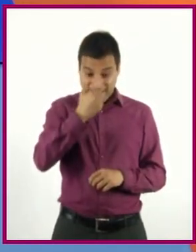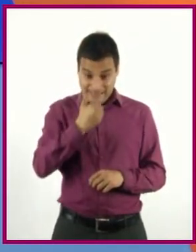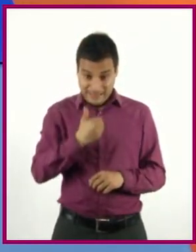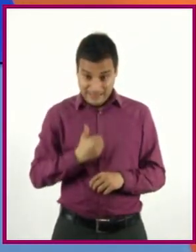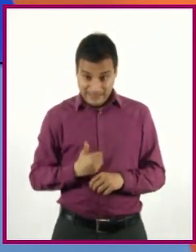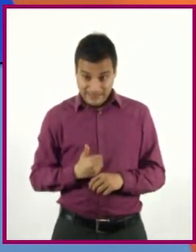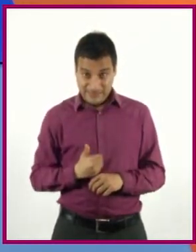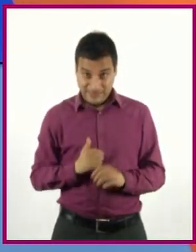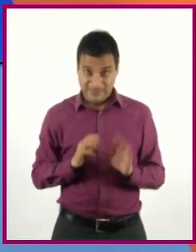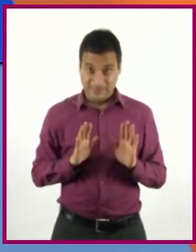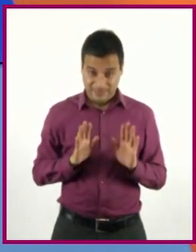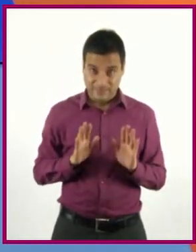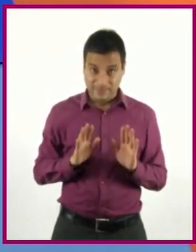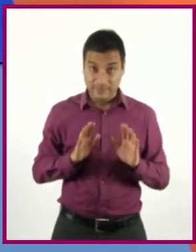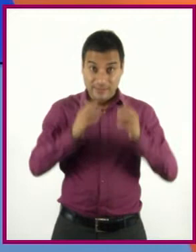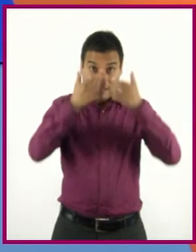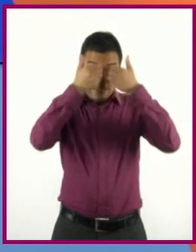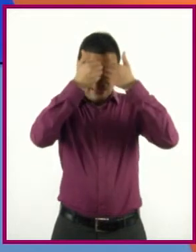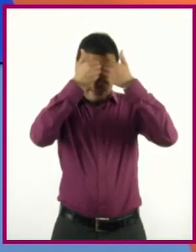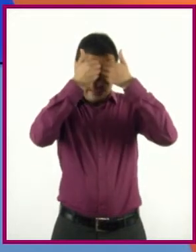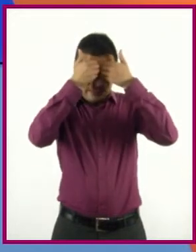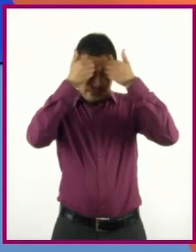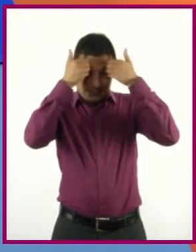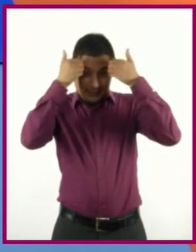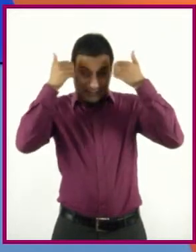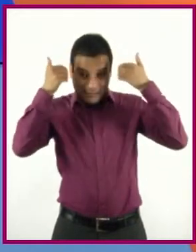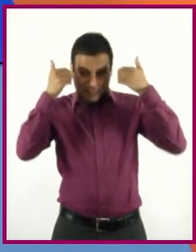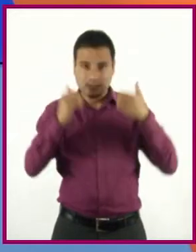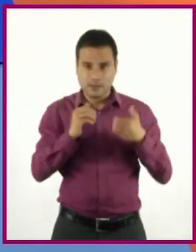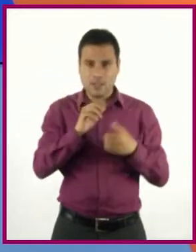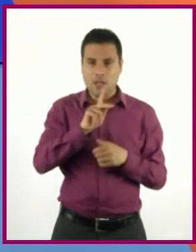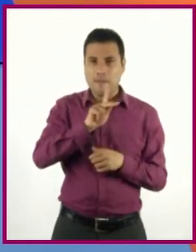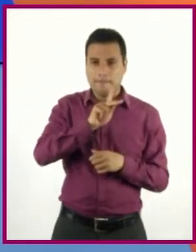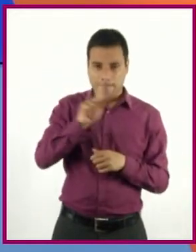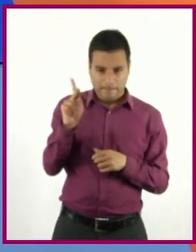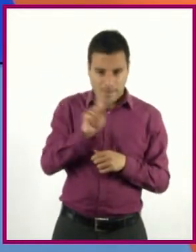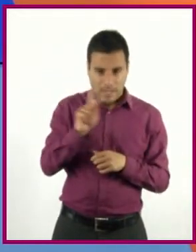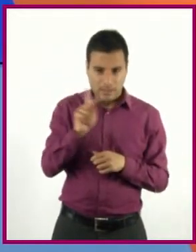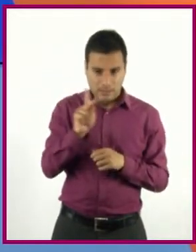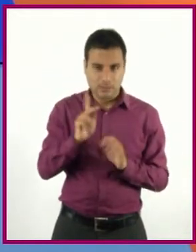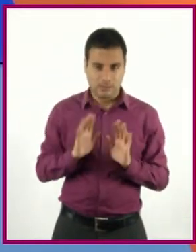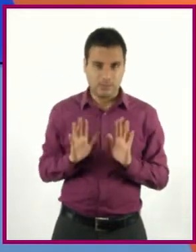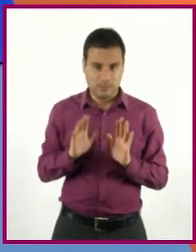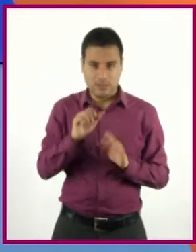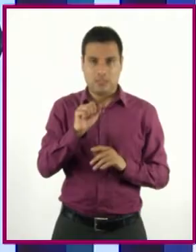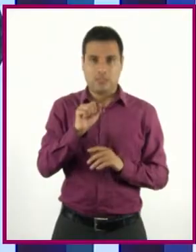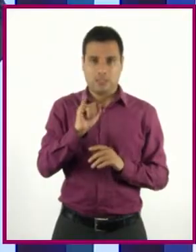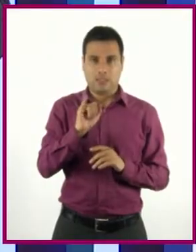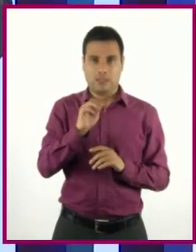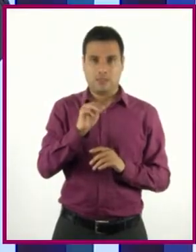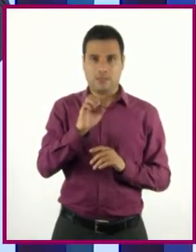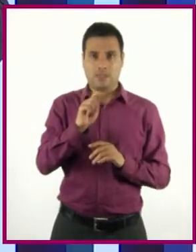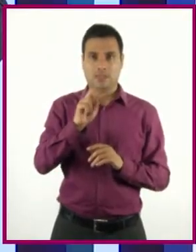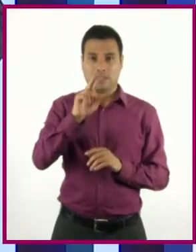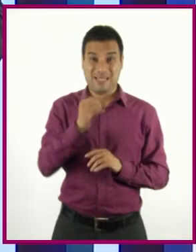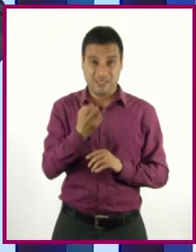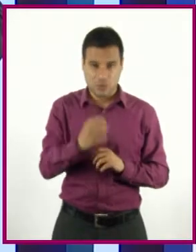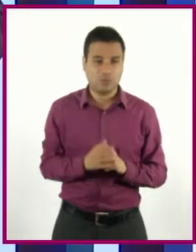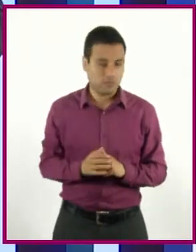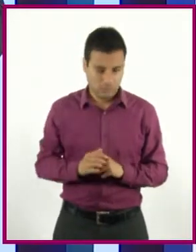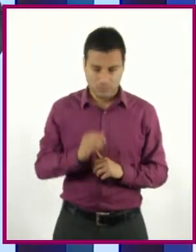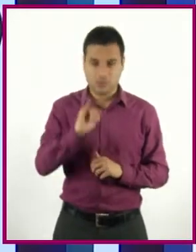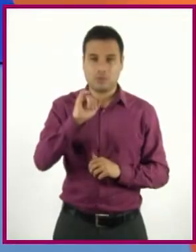en general, lo que queda en la parte derecha es igual a lo que está en la parte izquierda.